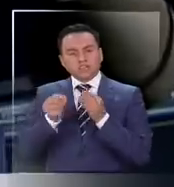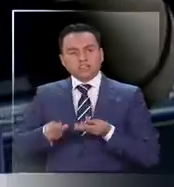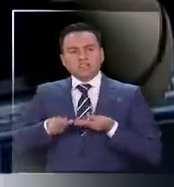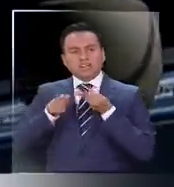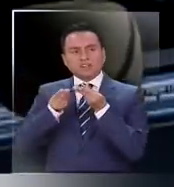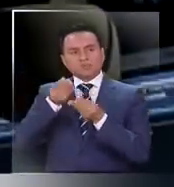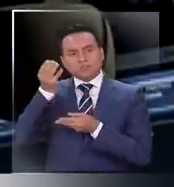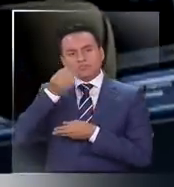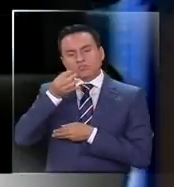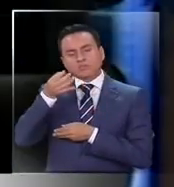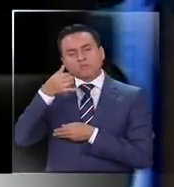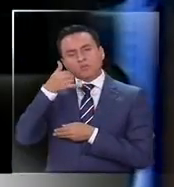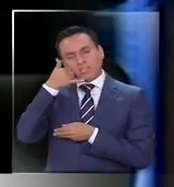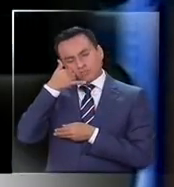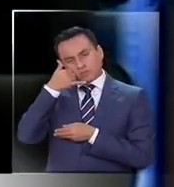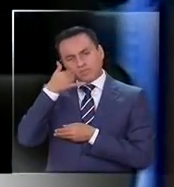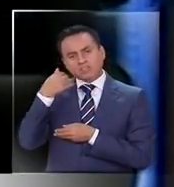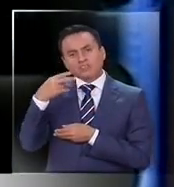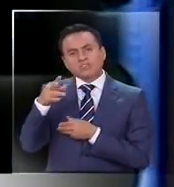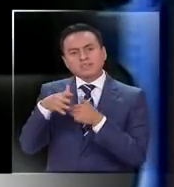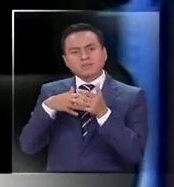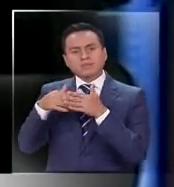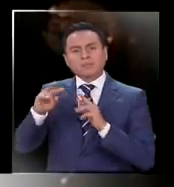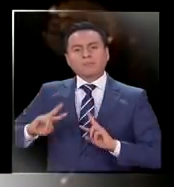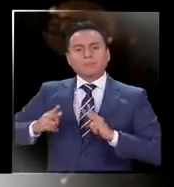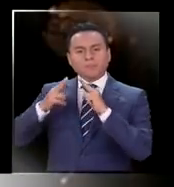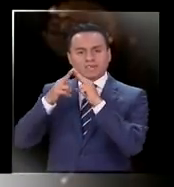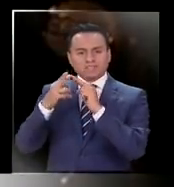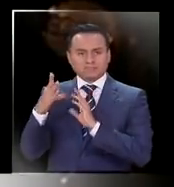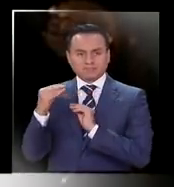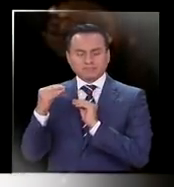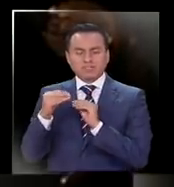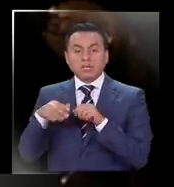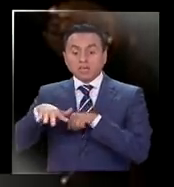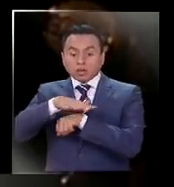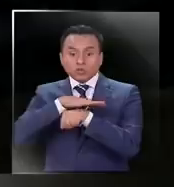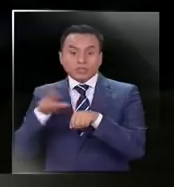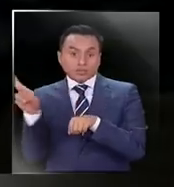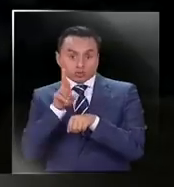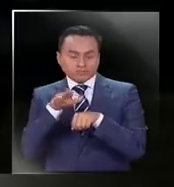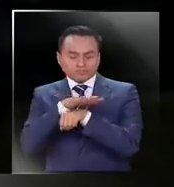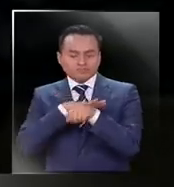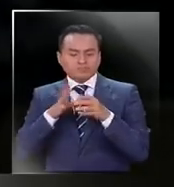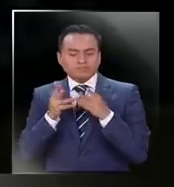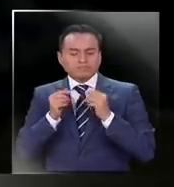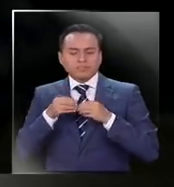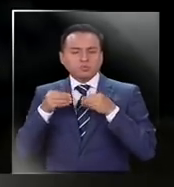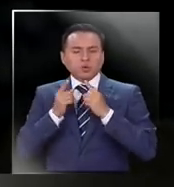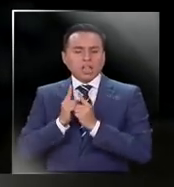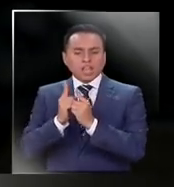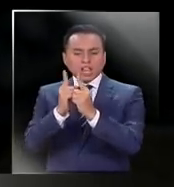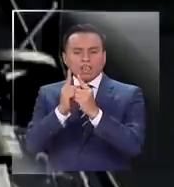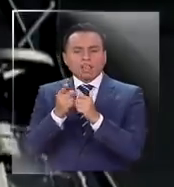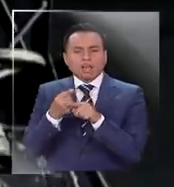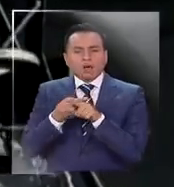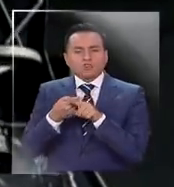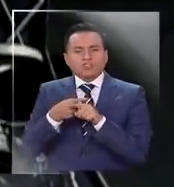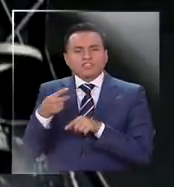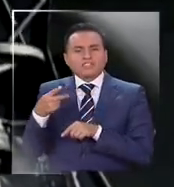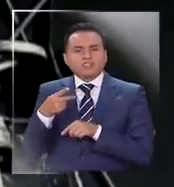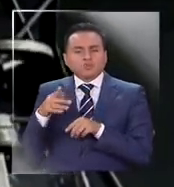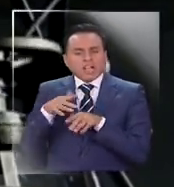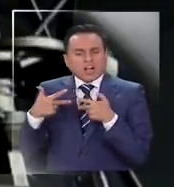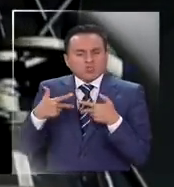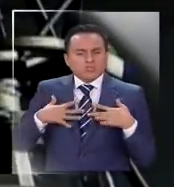su versión telefónicamente desde París. En ese contexto de dirección espiritual comenzó el acoso sexual.